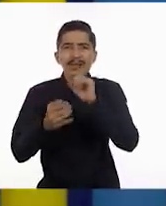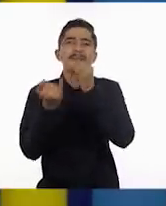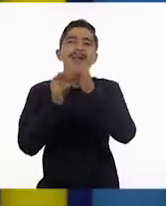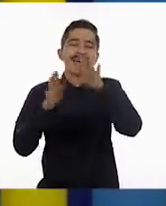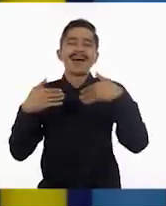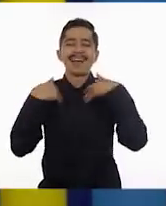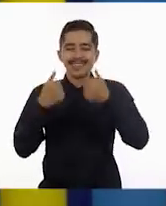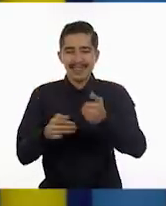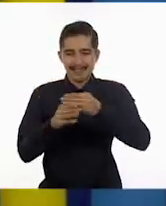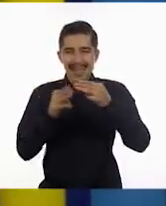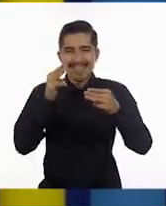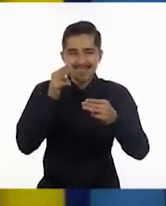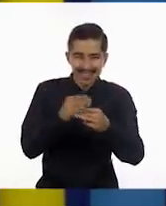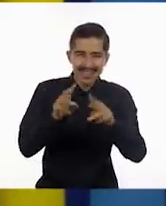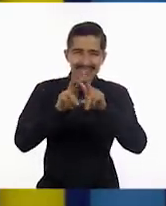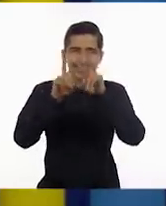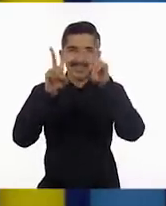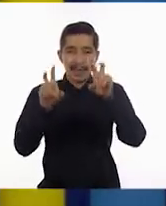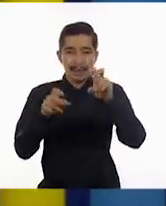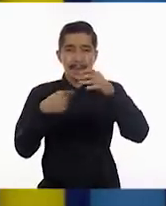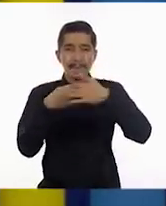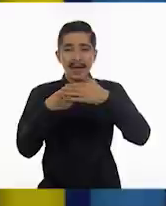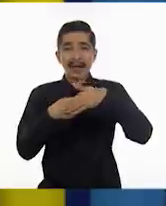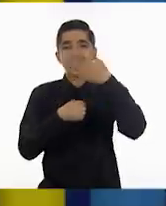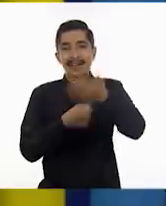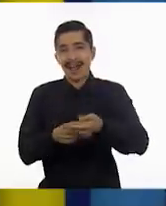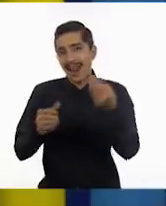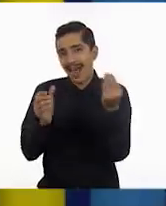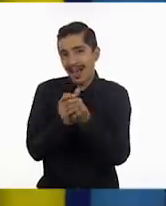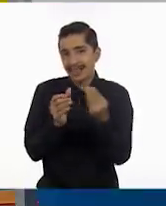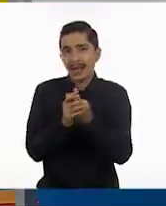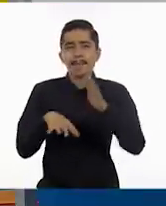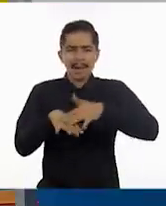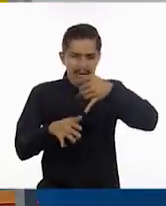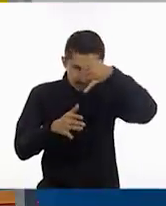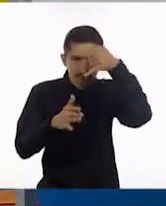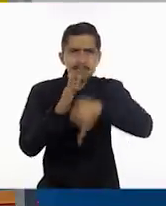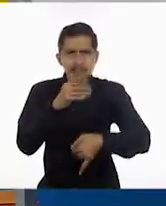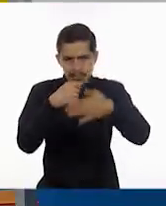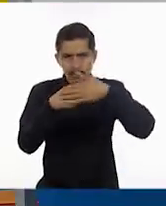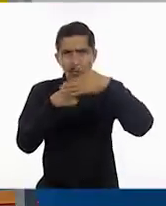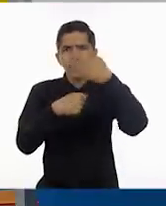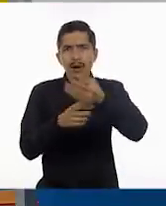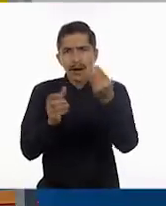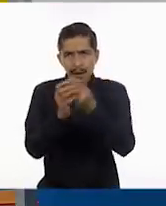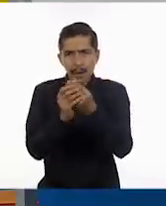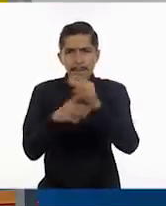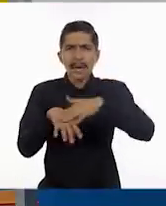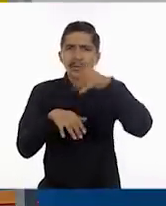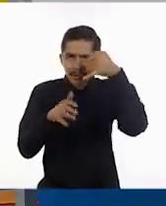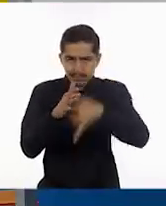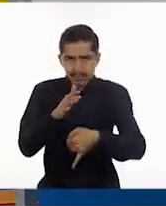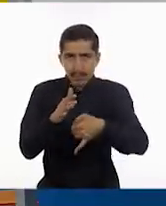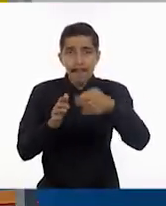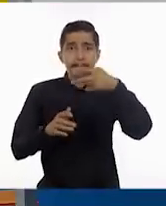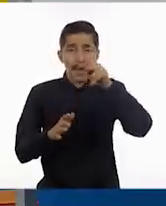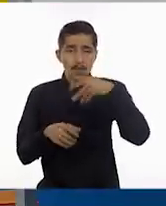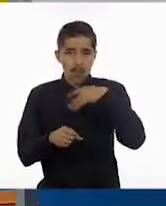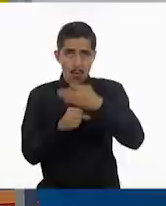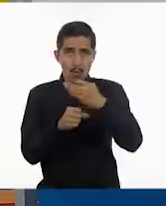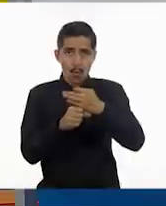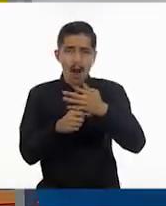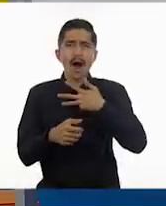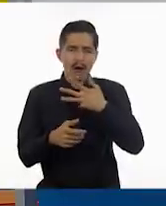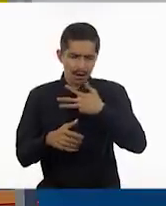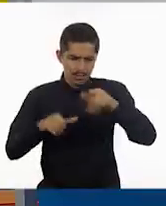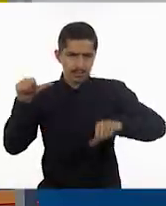materias y los temas que vamos a ver en las clases siguientes. Sí, con profundidad lo veremos en las siguientes clases. Muy bien. Sin embargo, ahorita yo tengo una actividad que